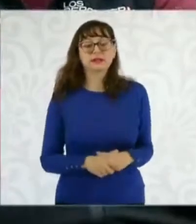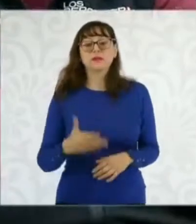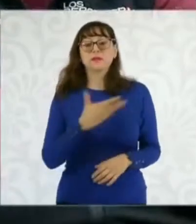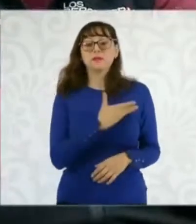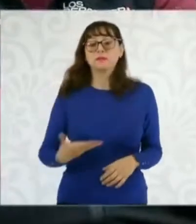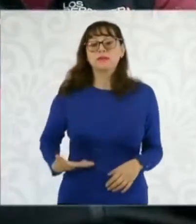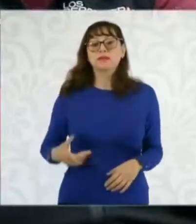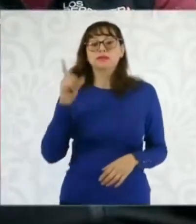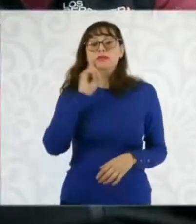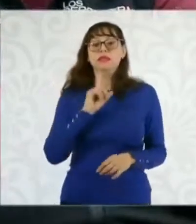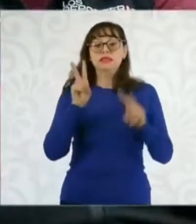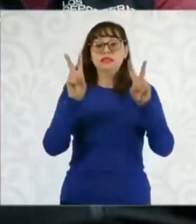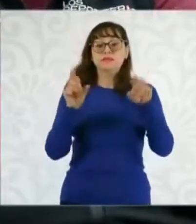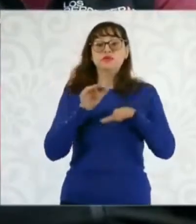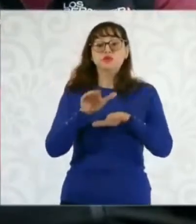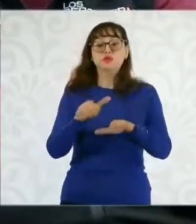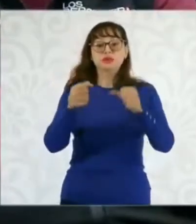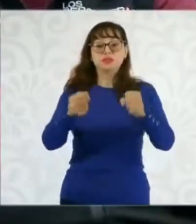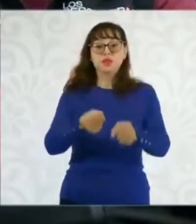a este tema de seguridad,